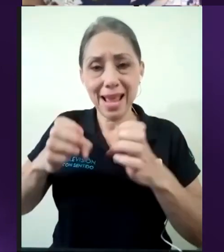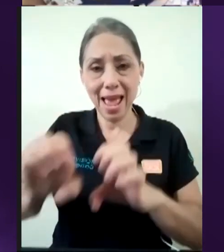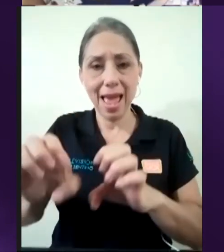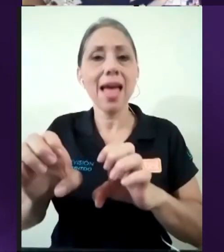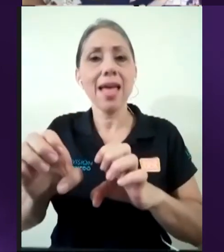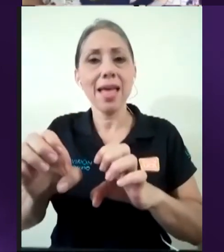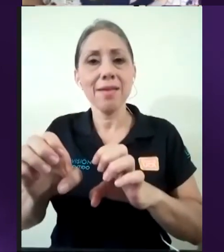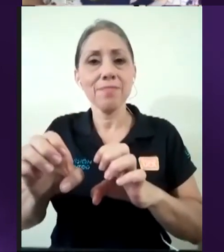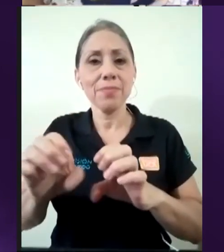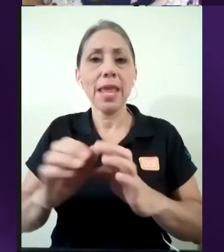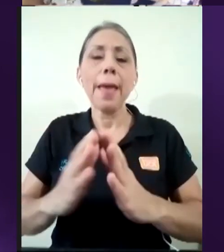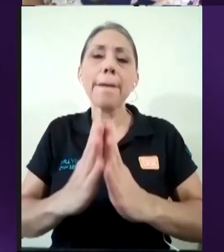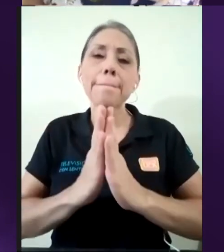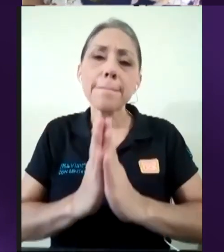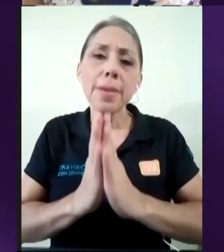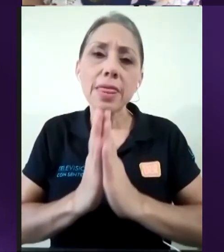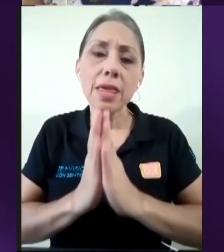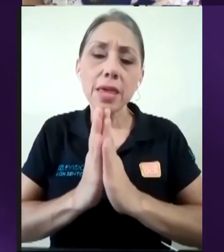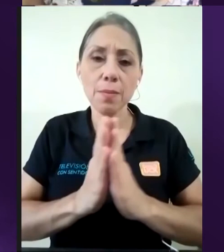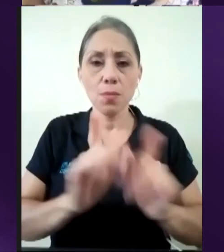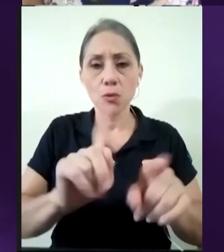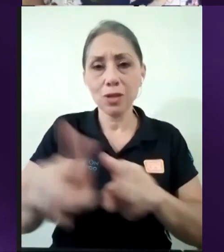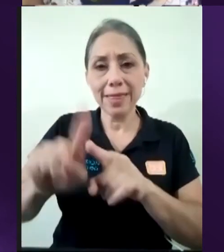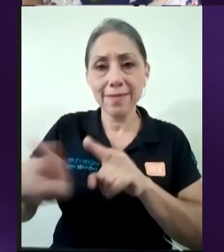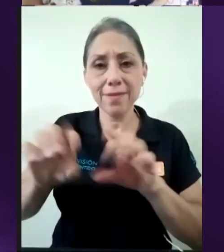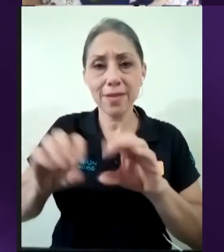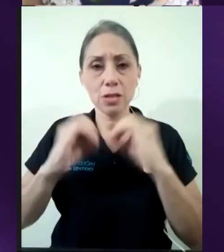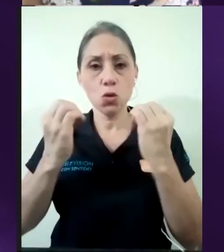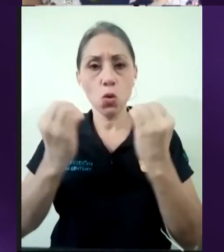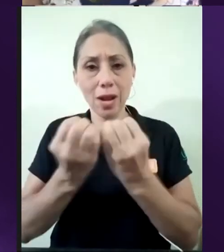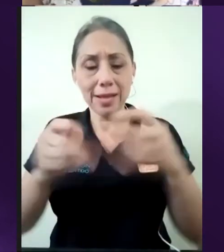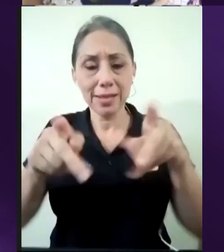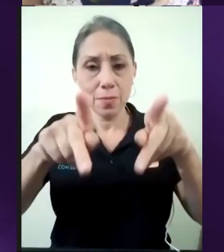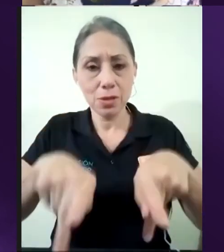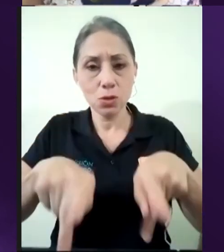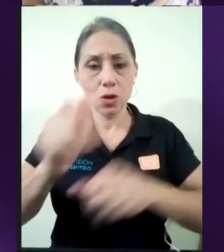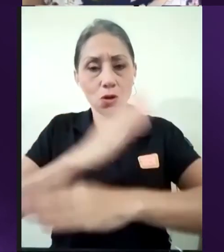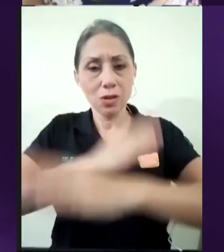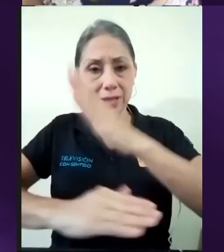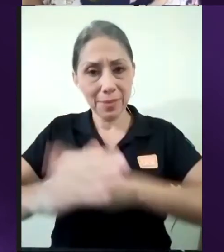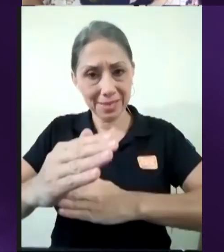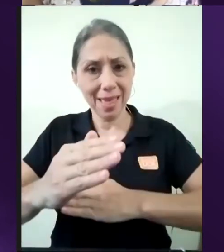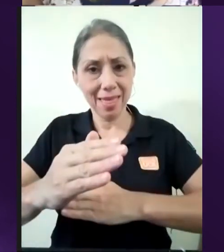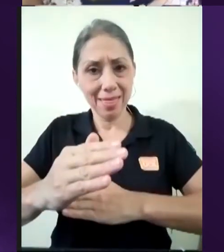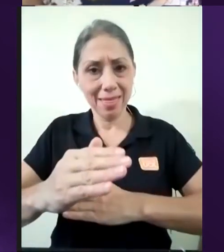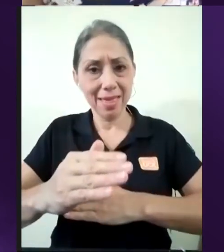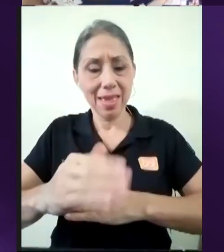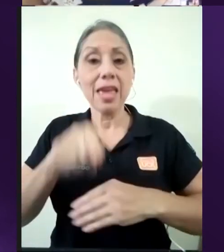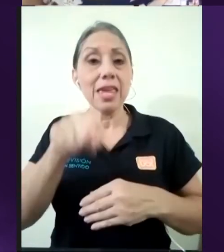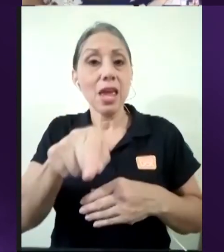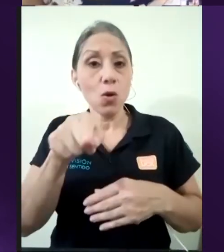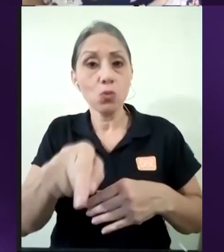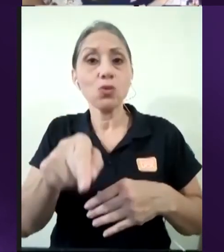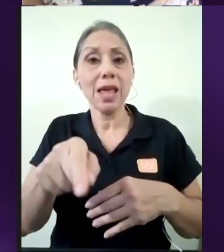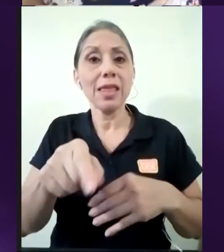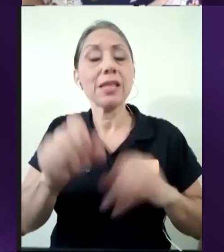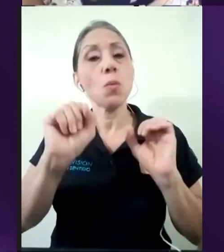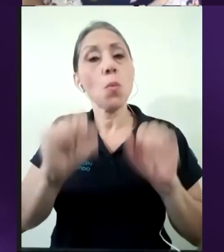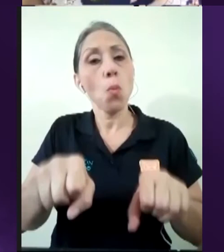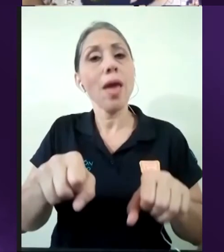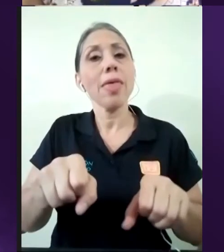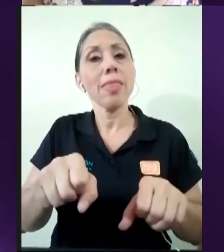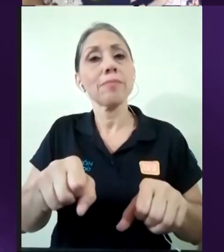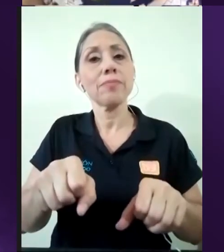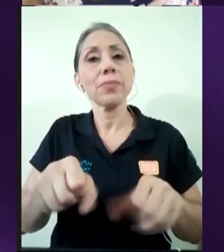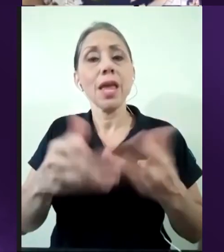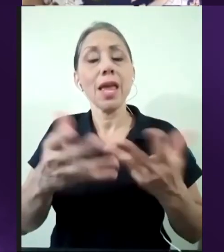les pedimos así a las organizaciones de personas con discapacidad que faciliten la identificación de aquellas